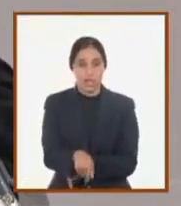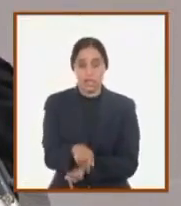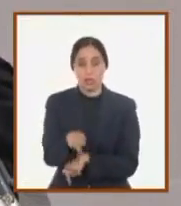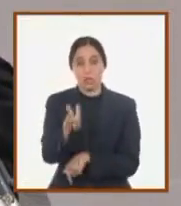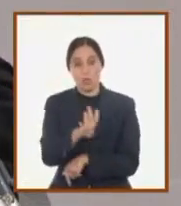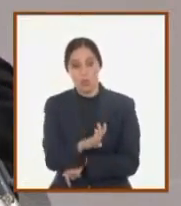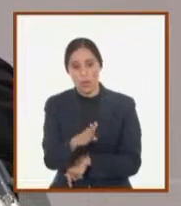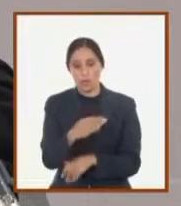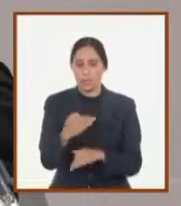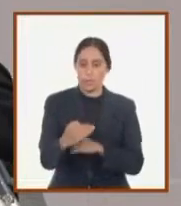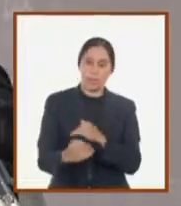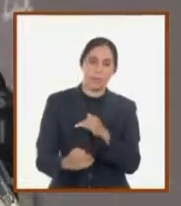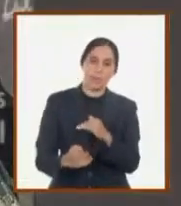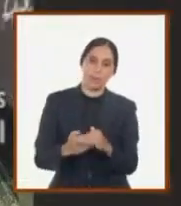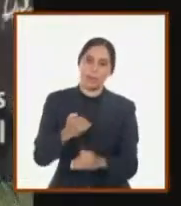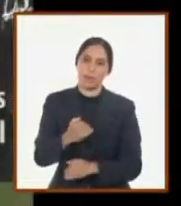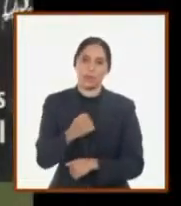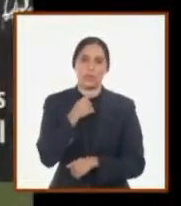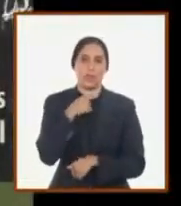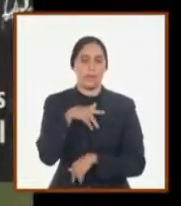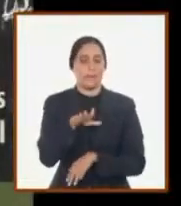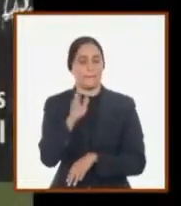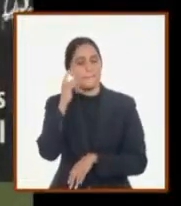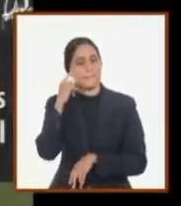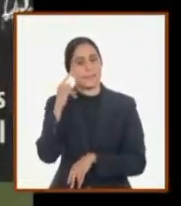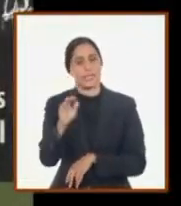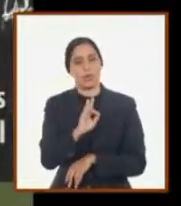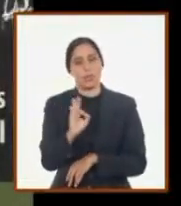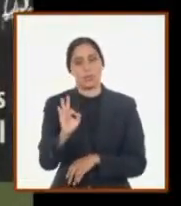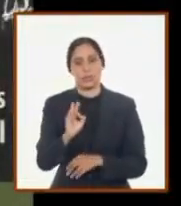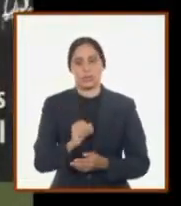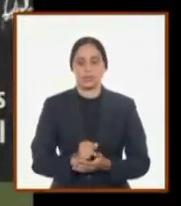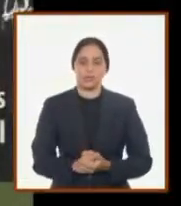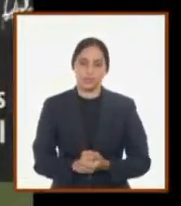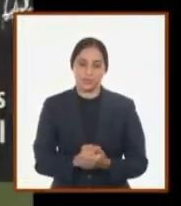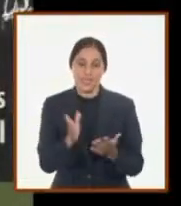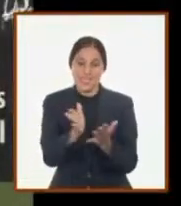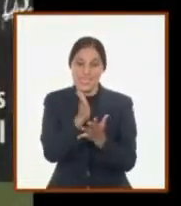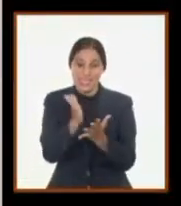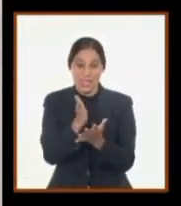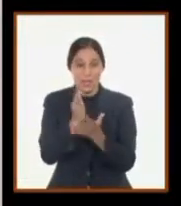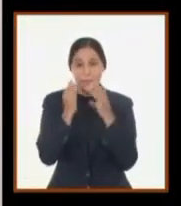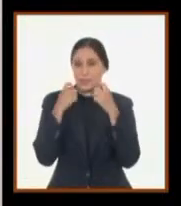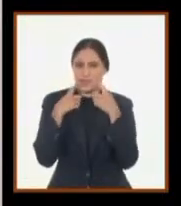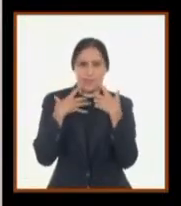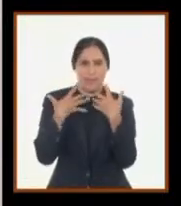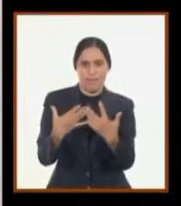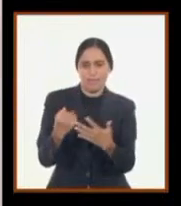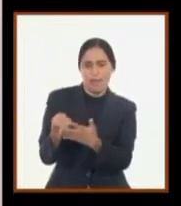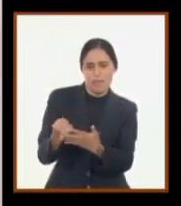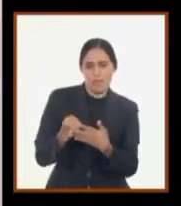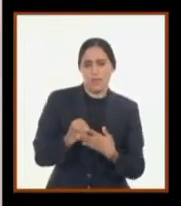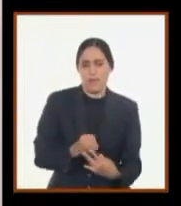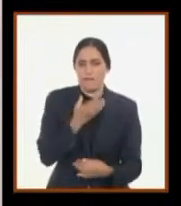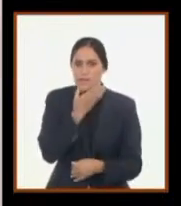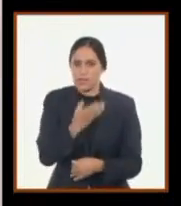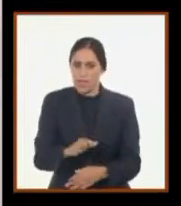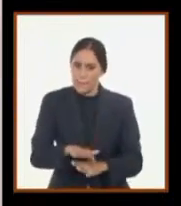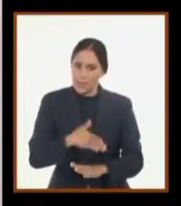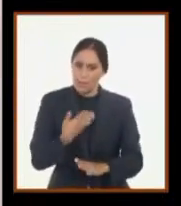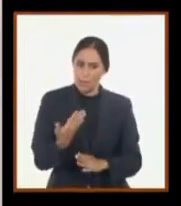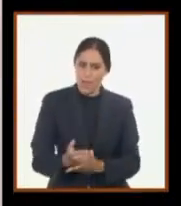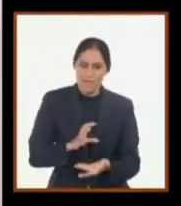llegar creo que al diario ocho si mal no recuerdo que él ha dicho diarios que además sirvieron al propio Fidel para poder reconstruir desde su